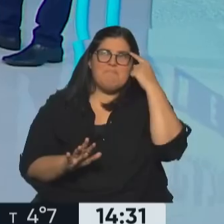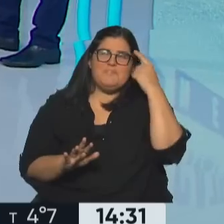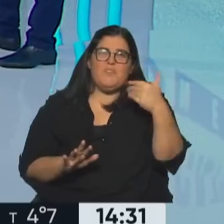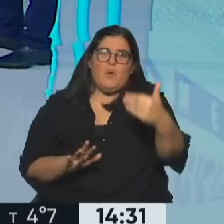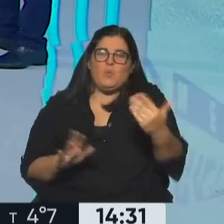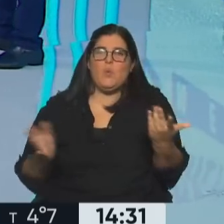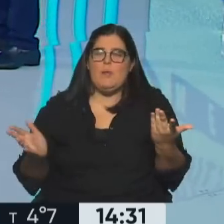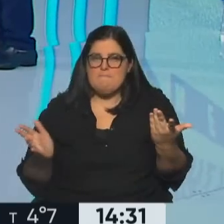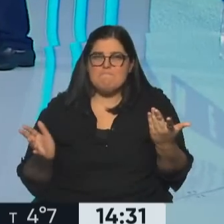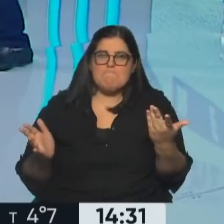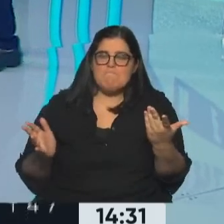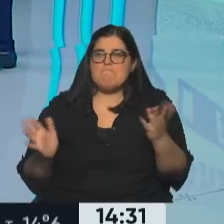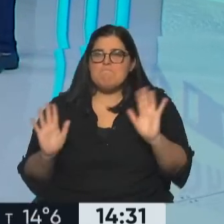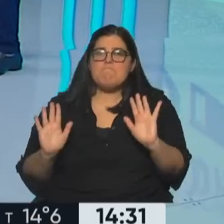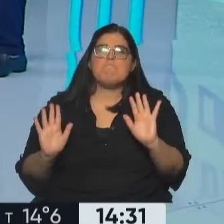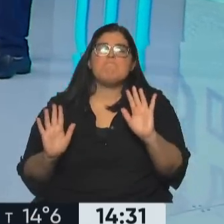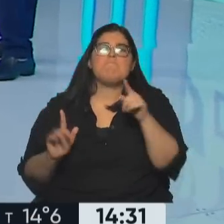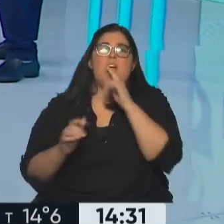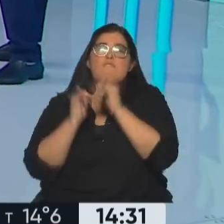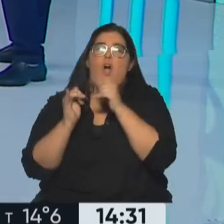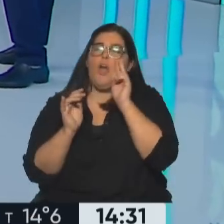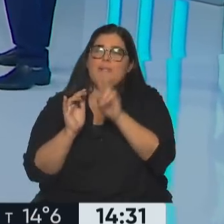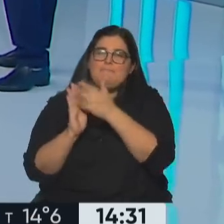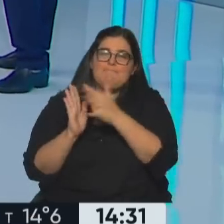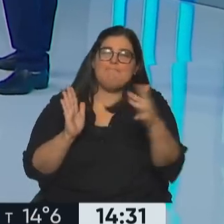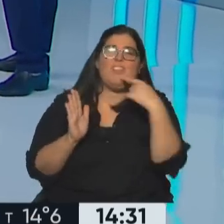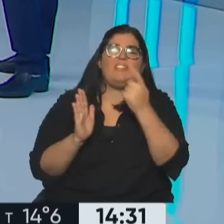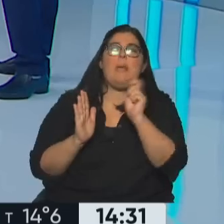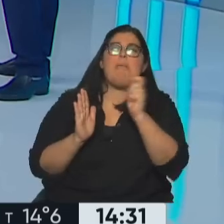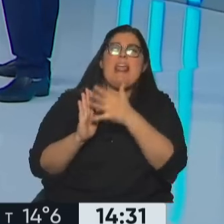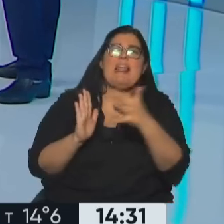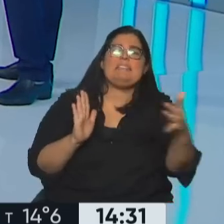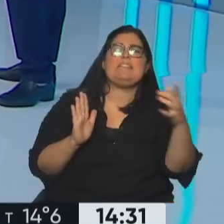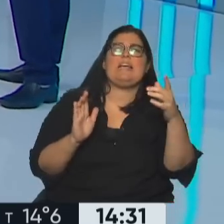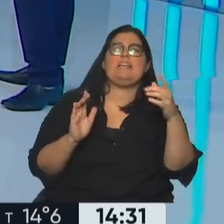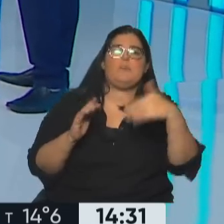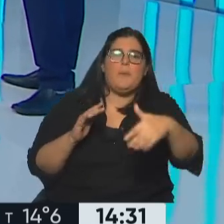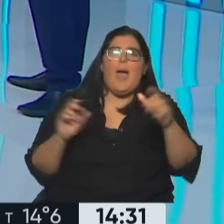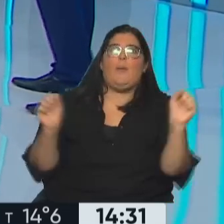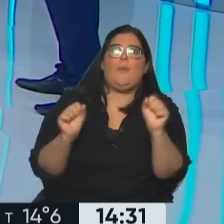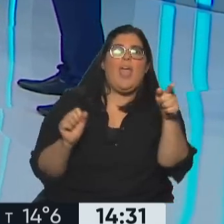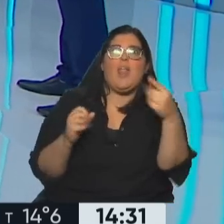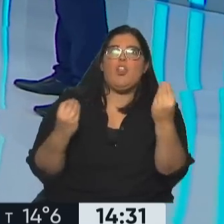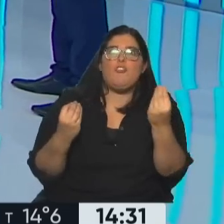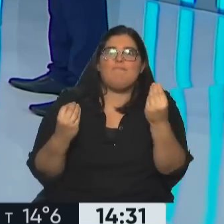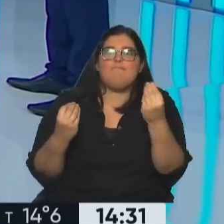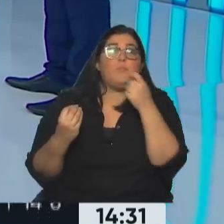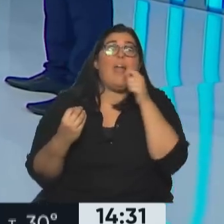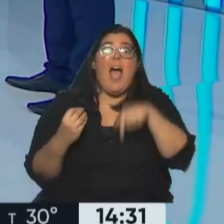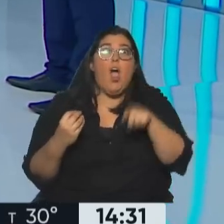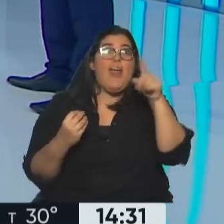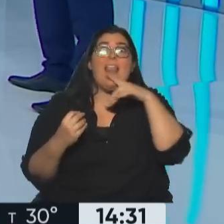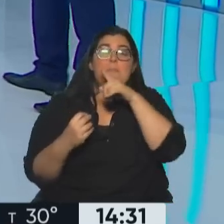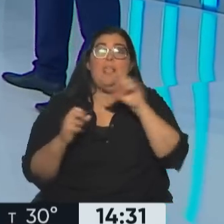informe hacíamos cuenta en cuanto a los meses y al cambio de estación, cuando llegue el invierno. Digo, si hoy fuese invierno en Alemania estaría